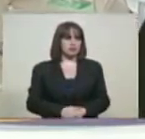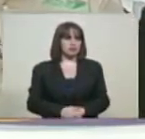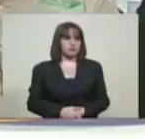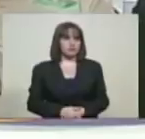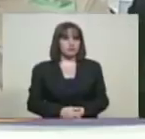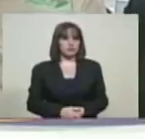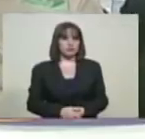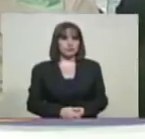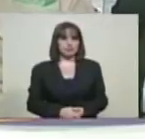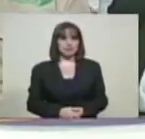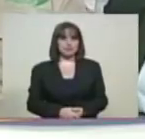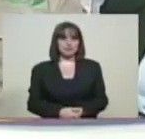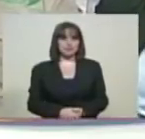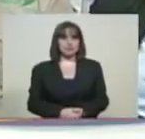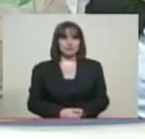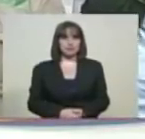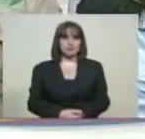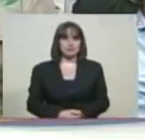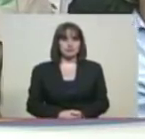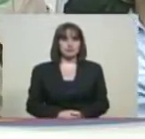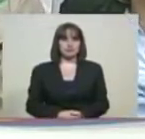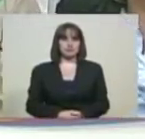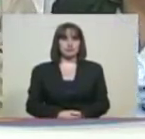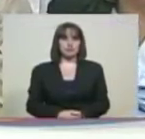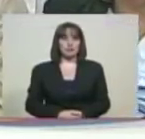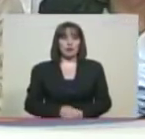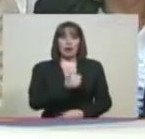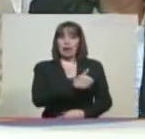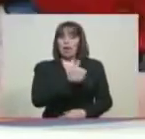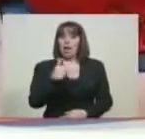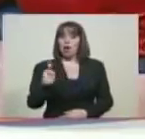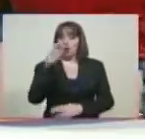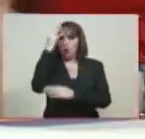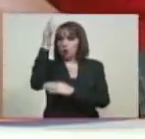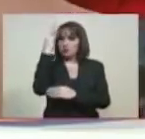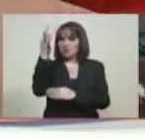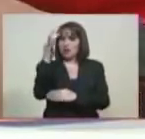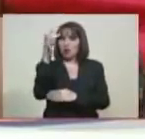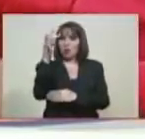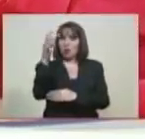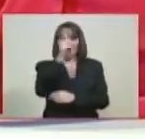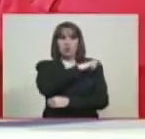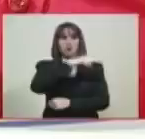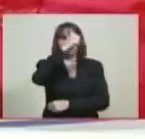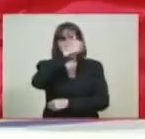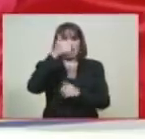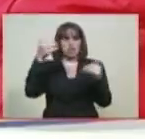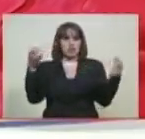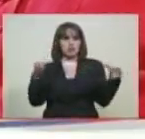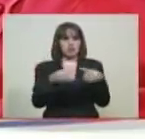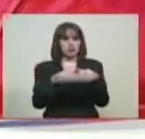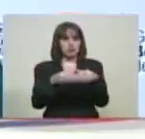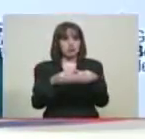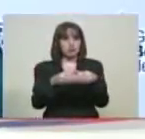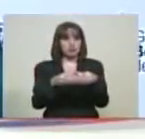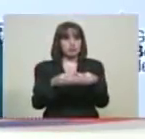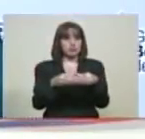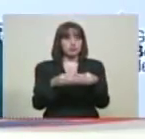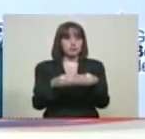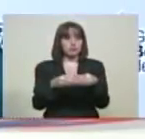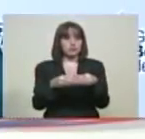nacional donde esté este consejo federal de gobierno donde este consejo federal de